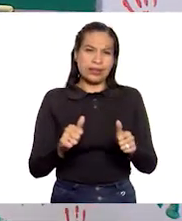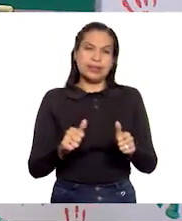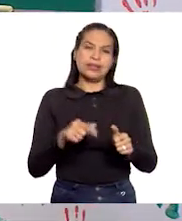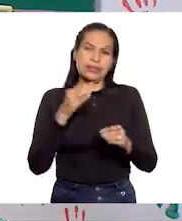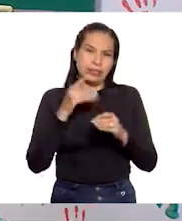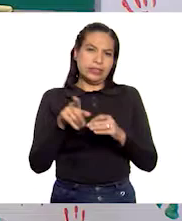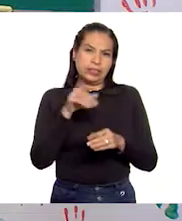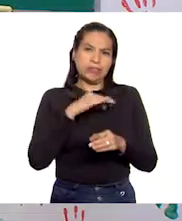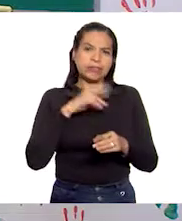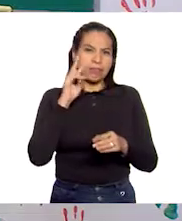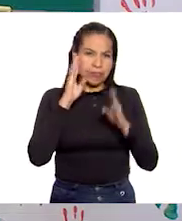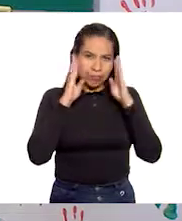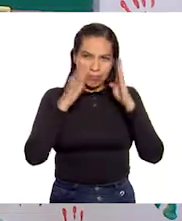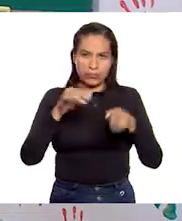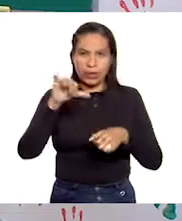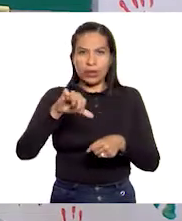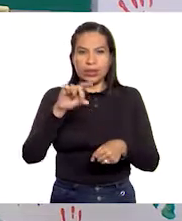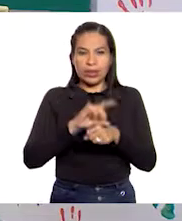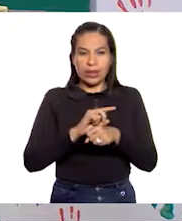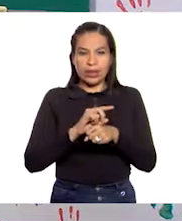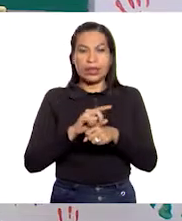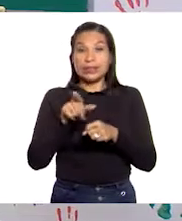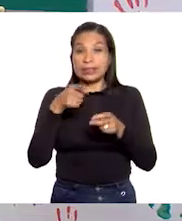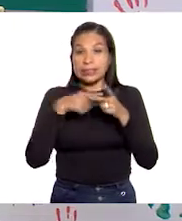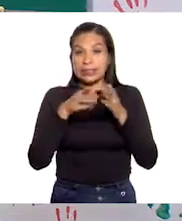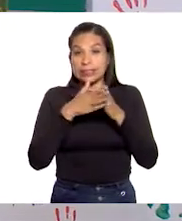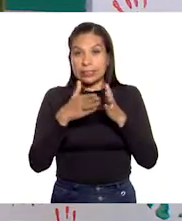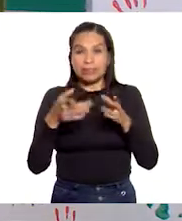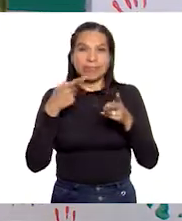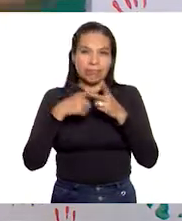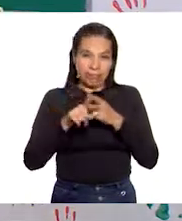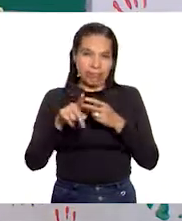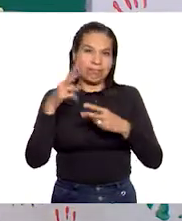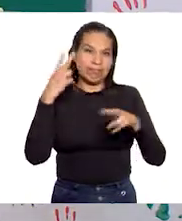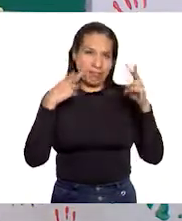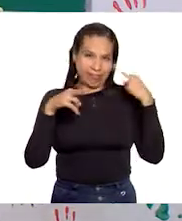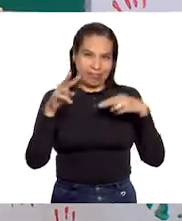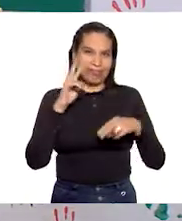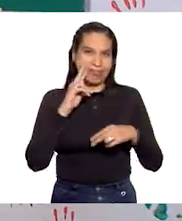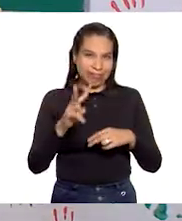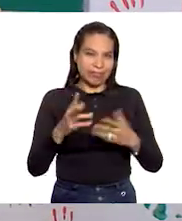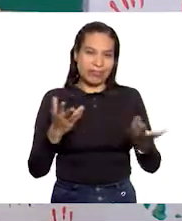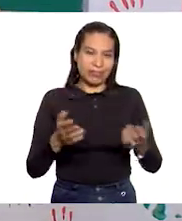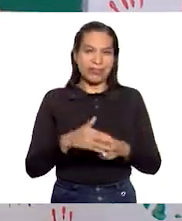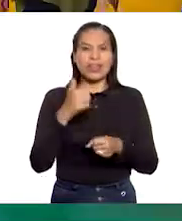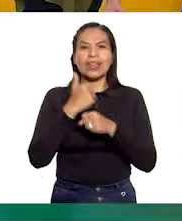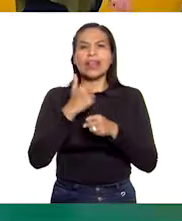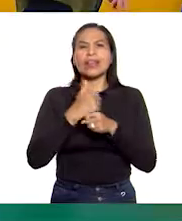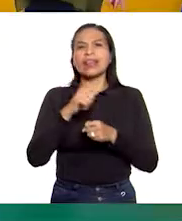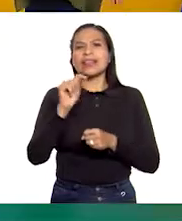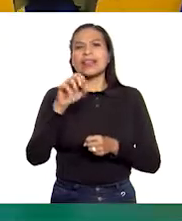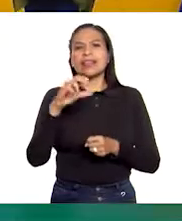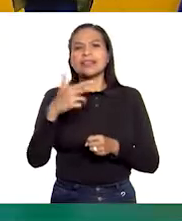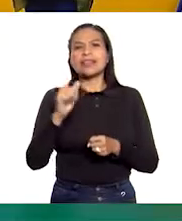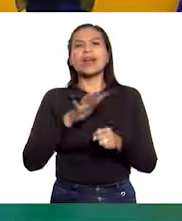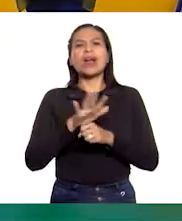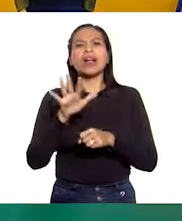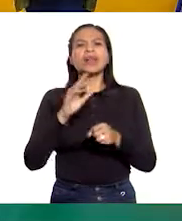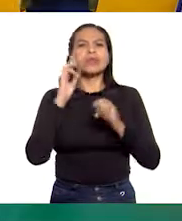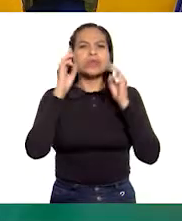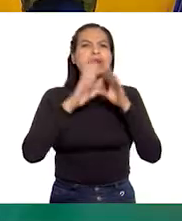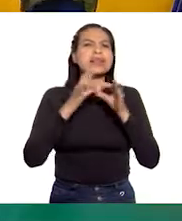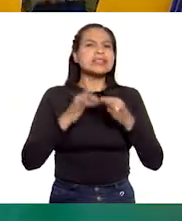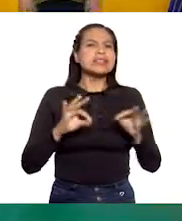es donde nos vamos a concentrar el día de hoy, y a partir de ahí comenzamos nuestro viaje. Perfecto. Abuelita Tencha, ¿cuál es el museo más